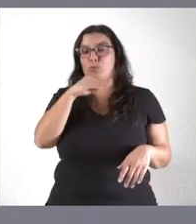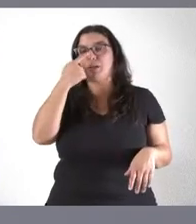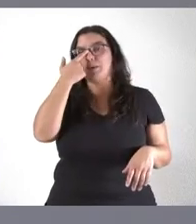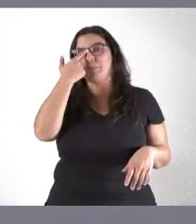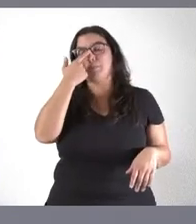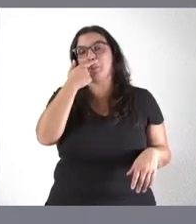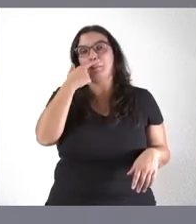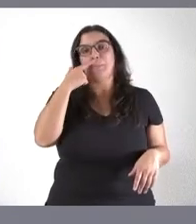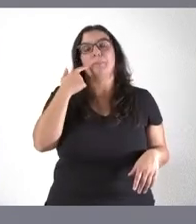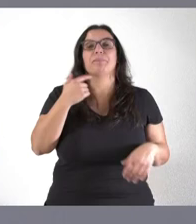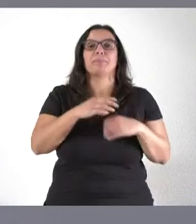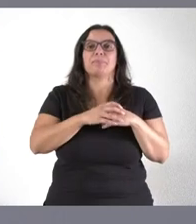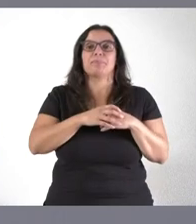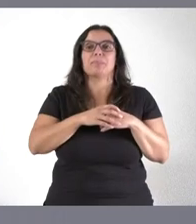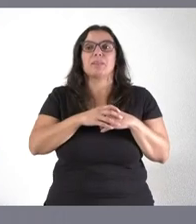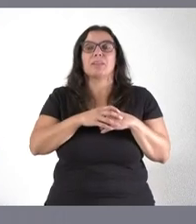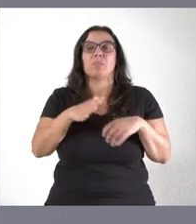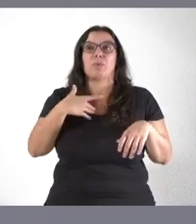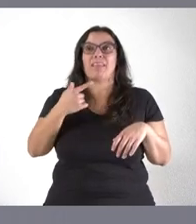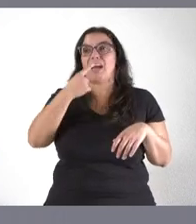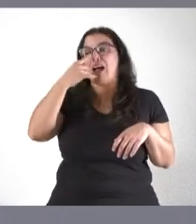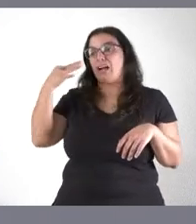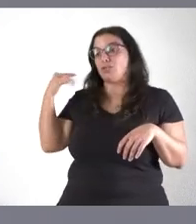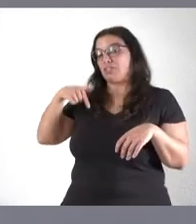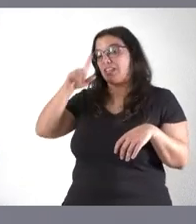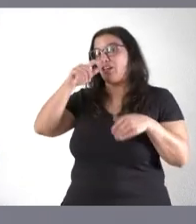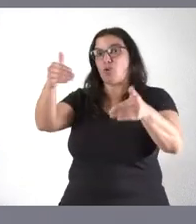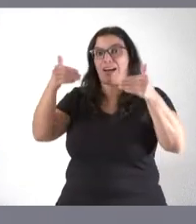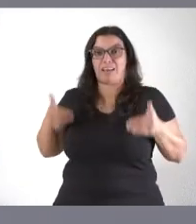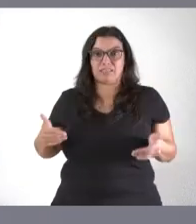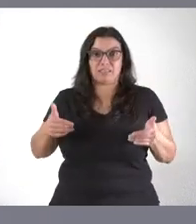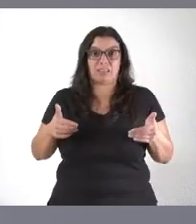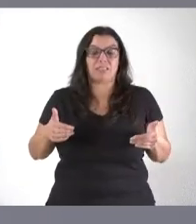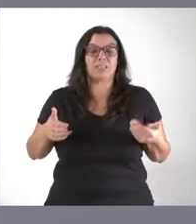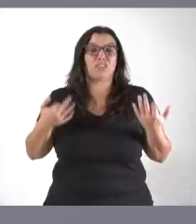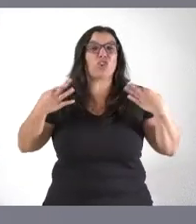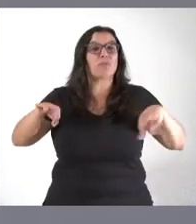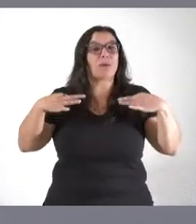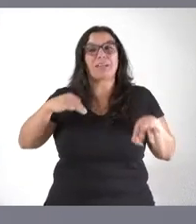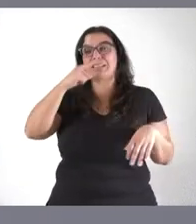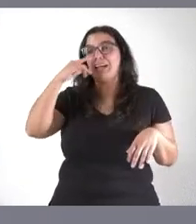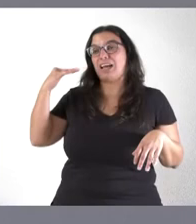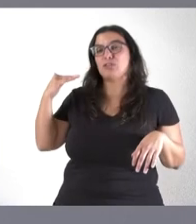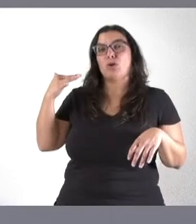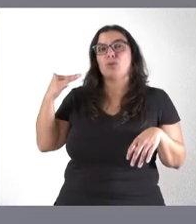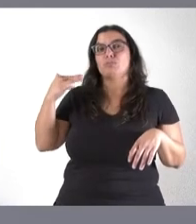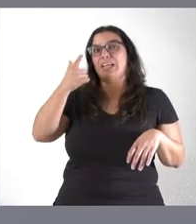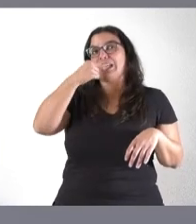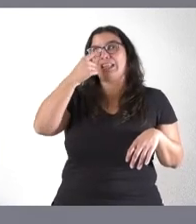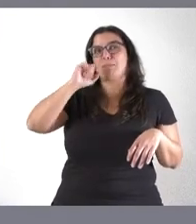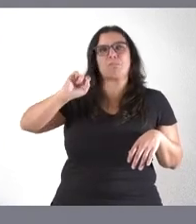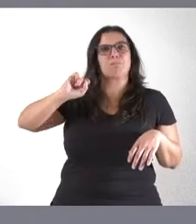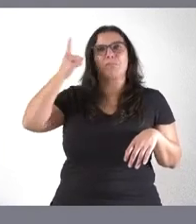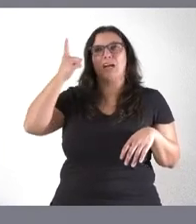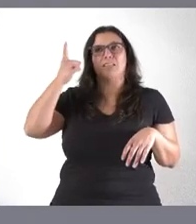lo que es propio de otros años particularmente en el caso de la gripe normalmente los picos comienzan a